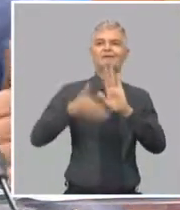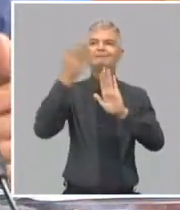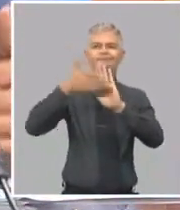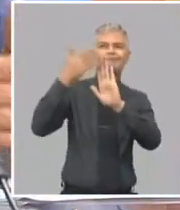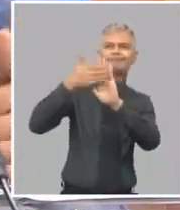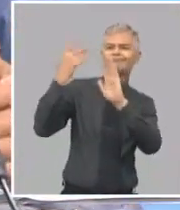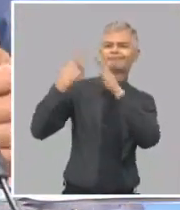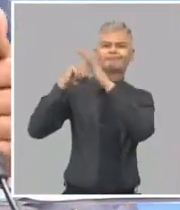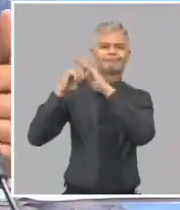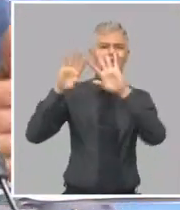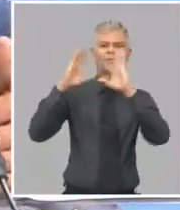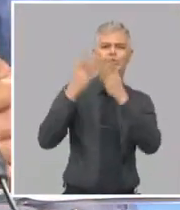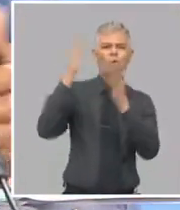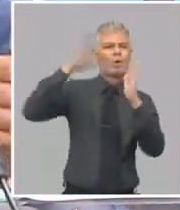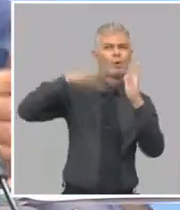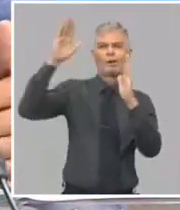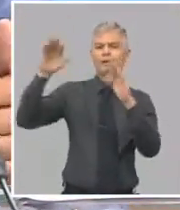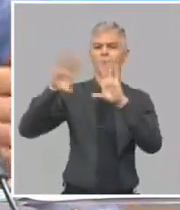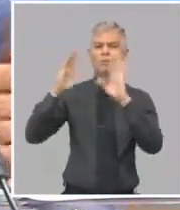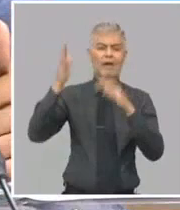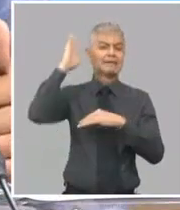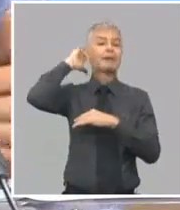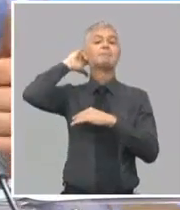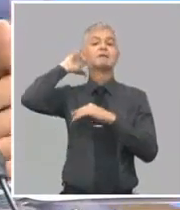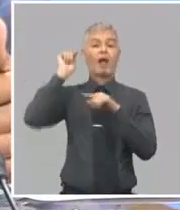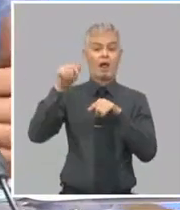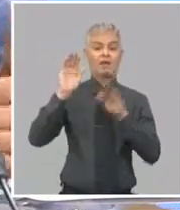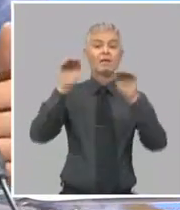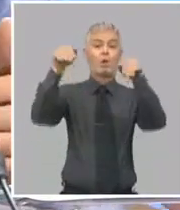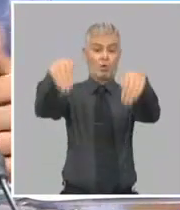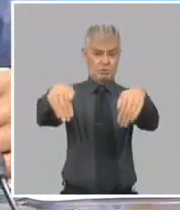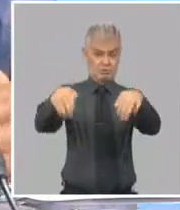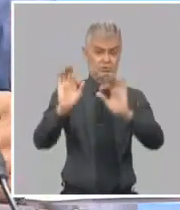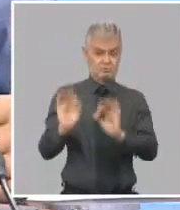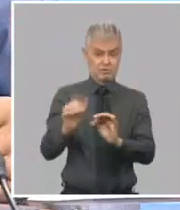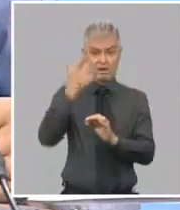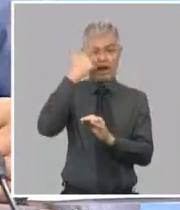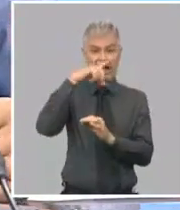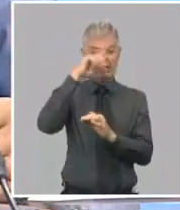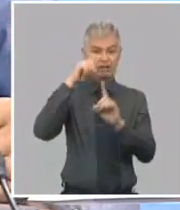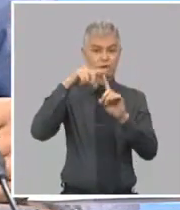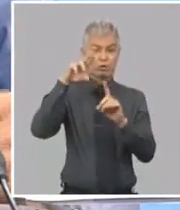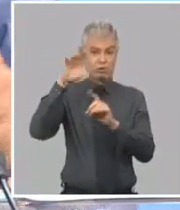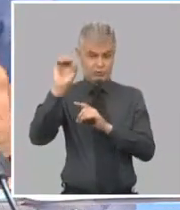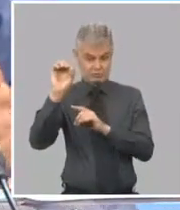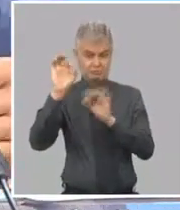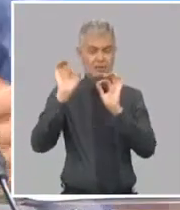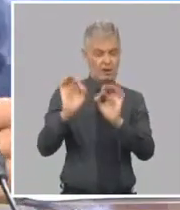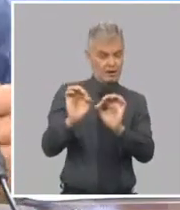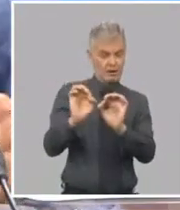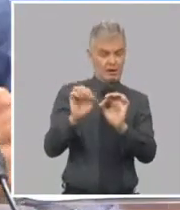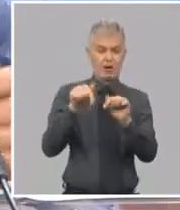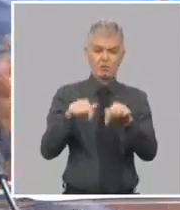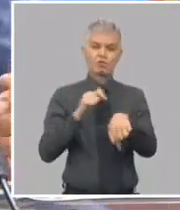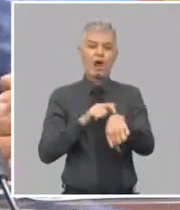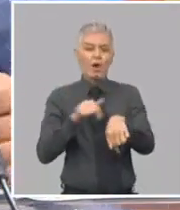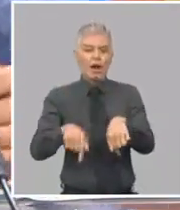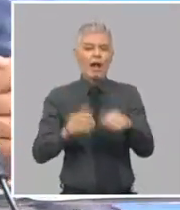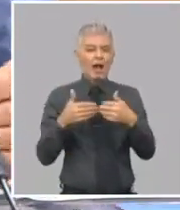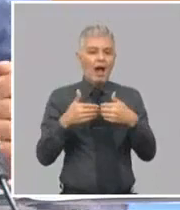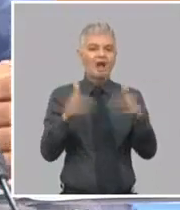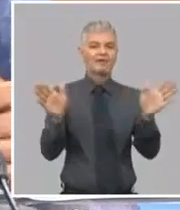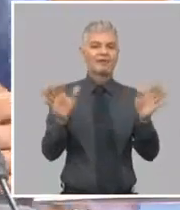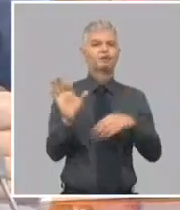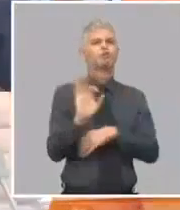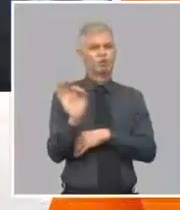haciendo vamos a decir en partes lamentablemente ahora vamos a abrir todavía